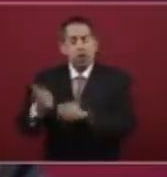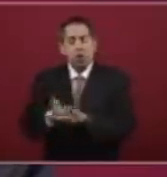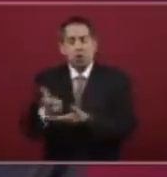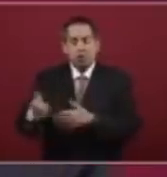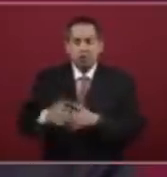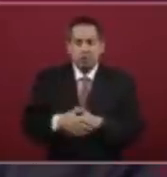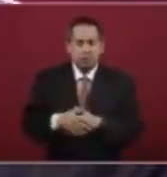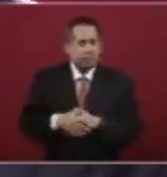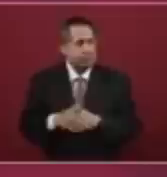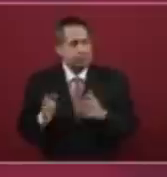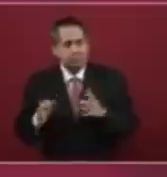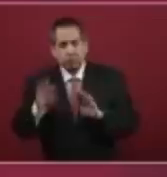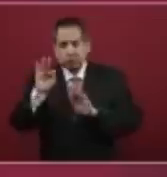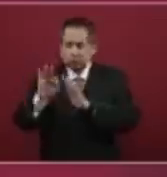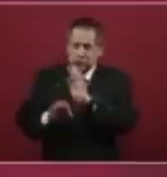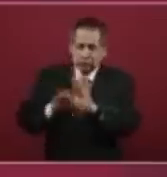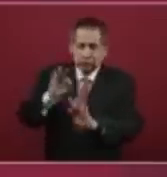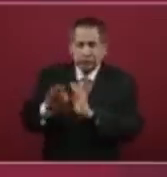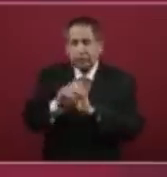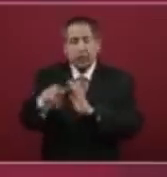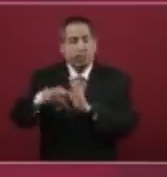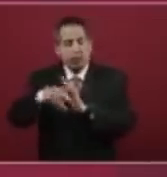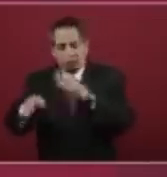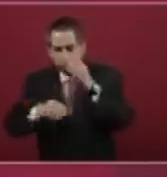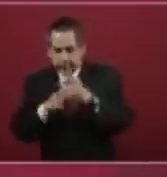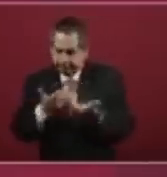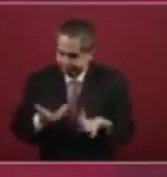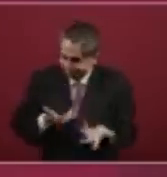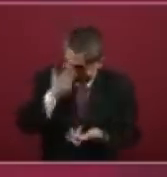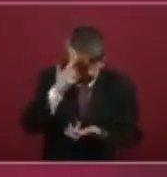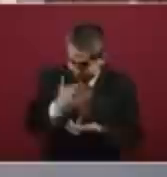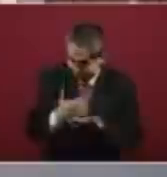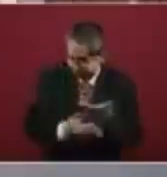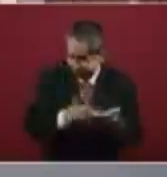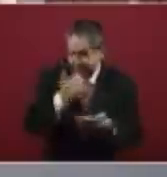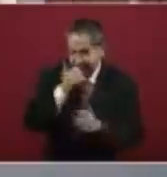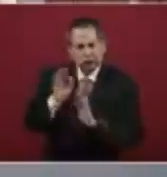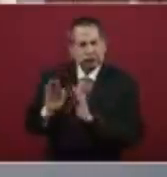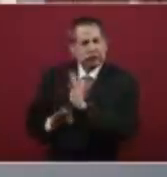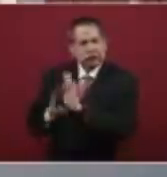Atendían muy bien a los periodistas, con todo respeto.